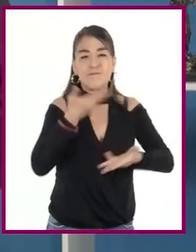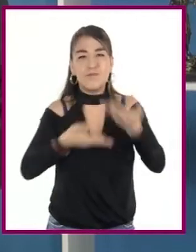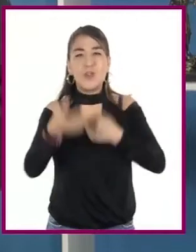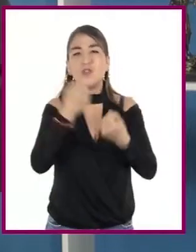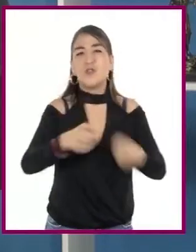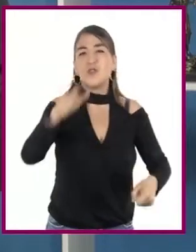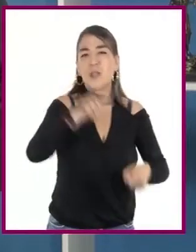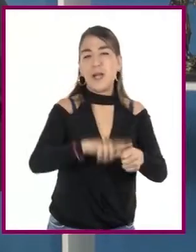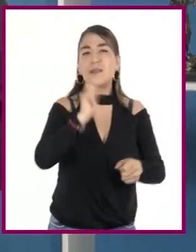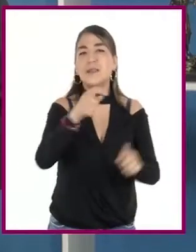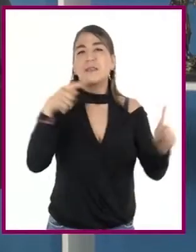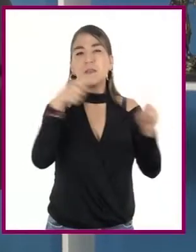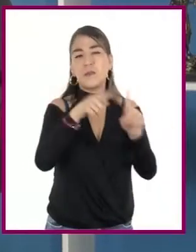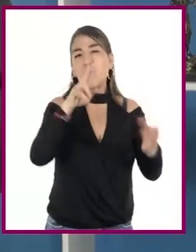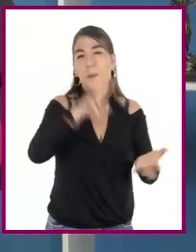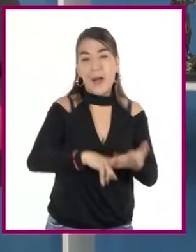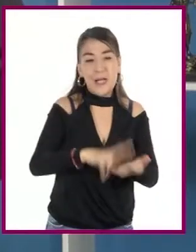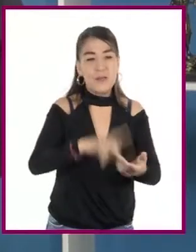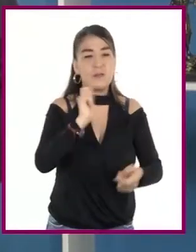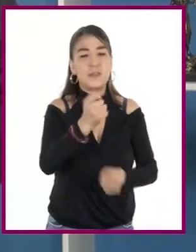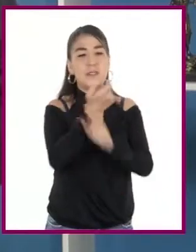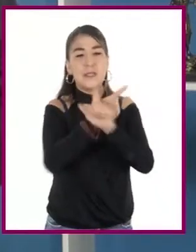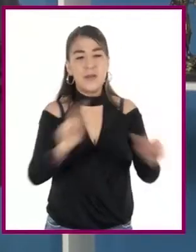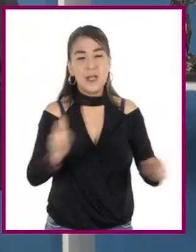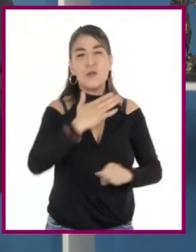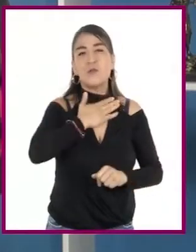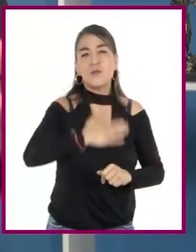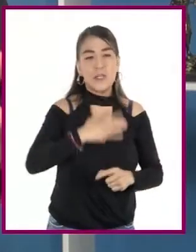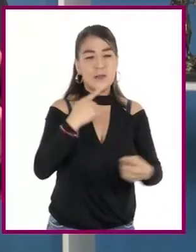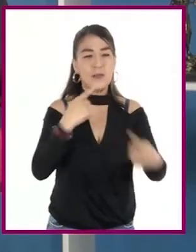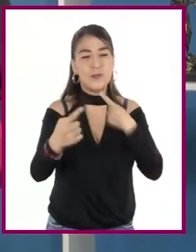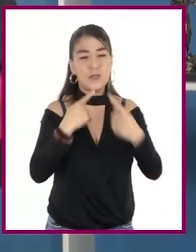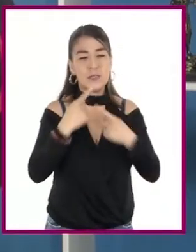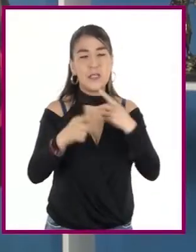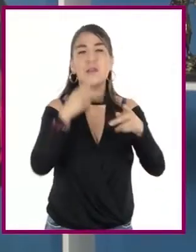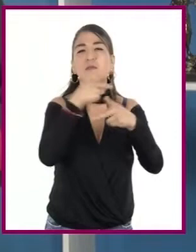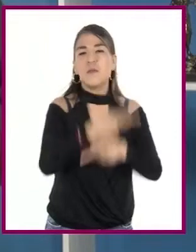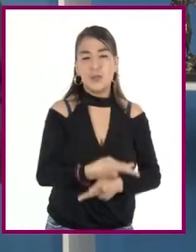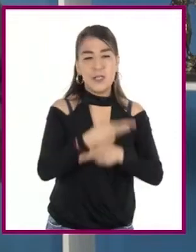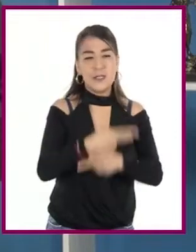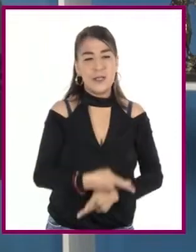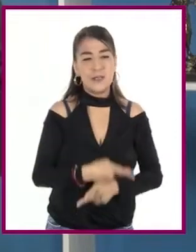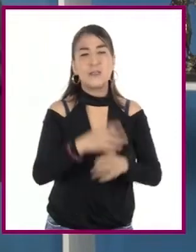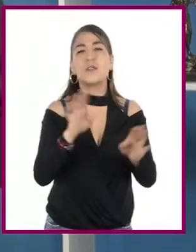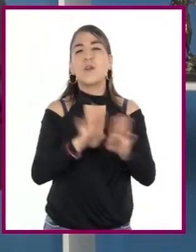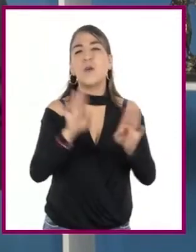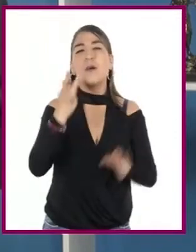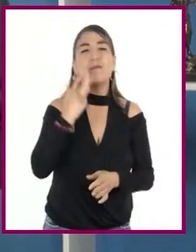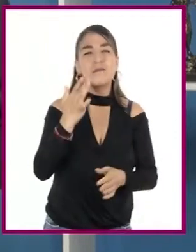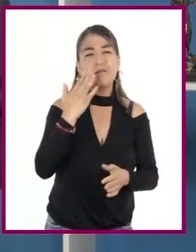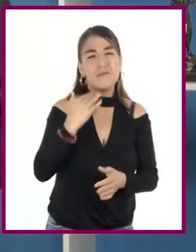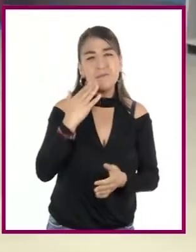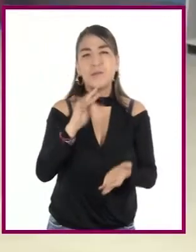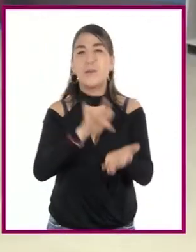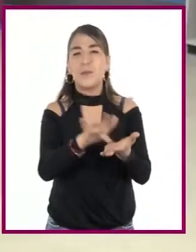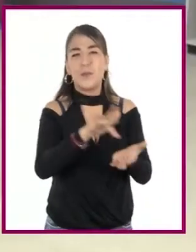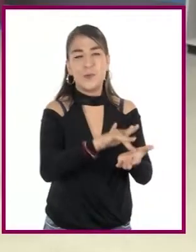con base en los principios de libertad, justicia, democracia, tolerancia y